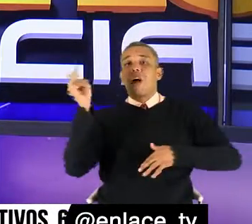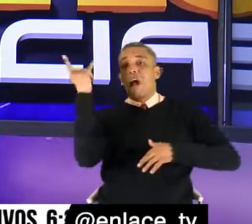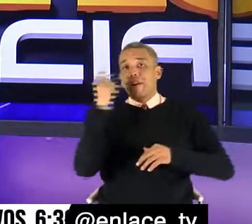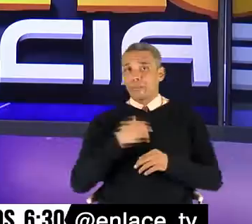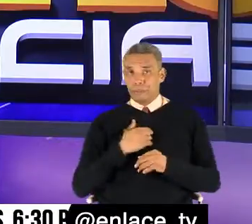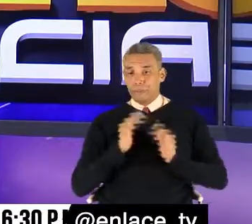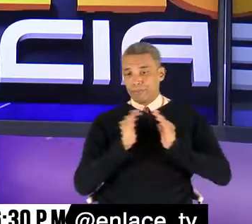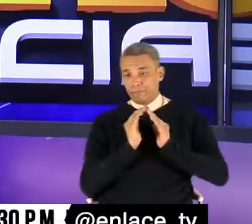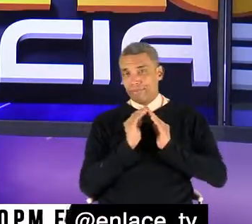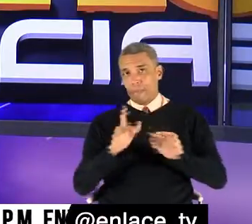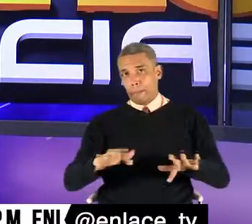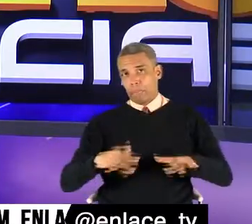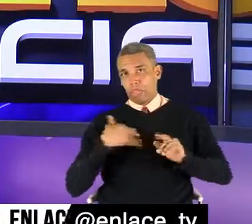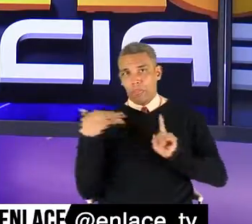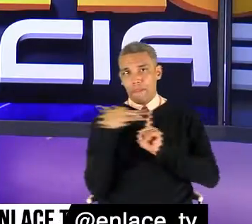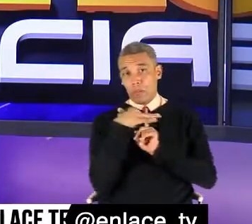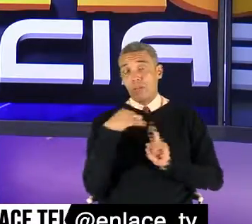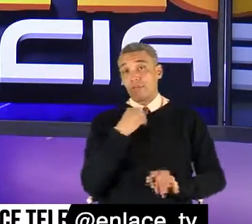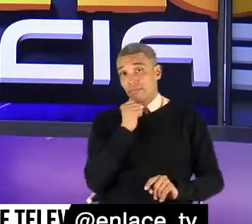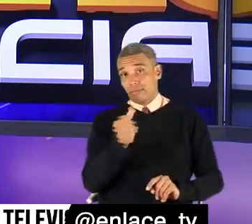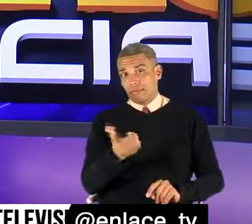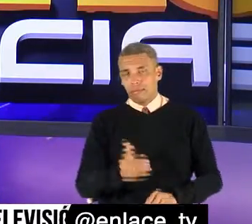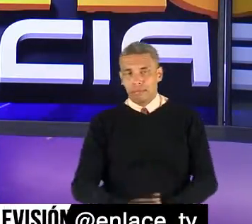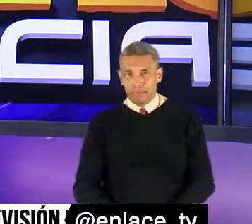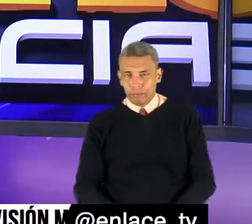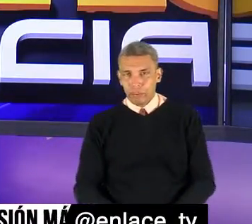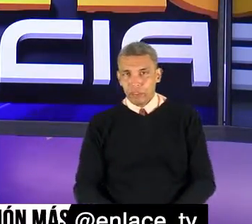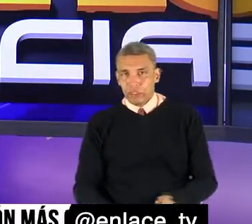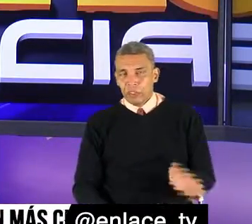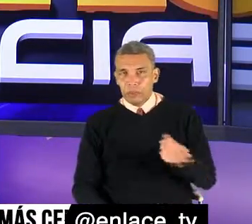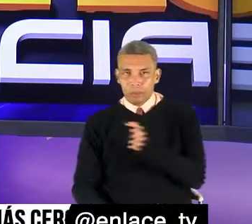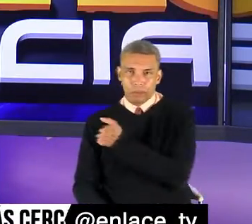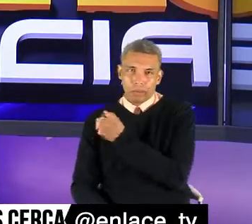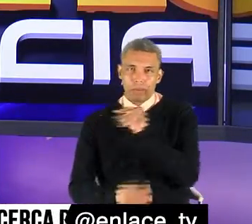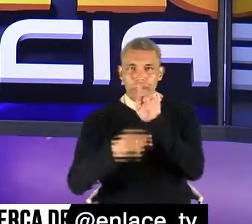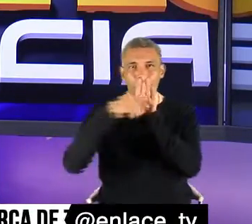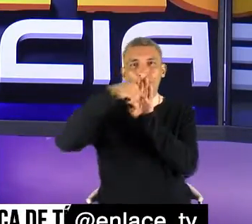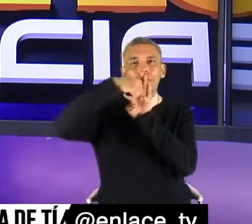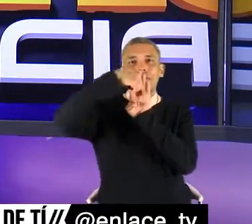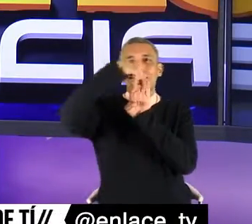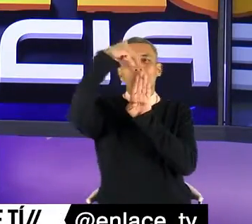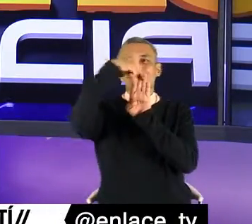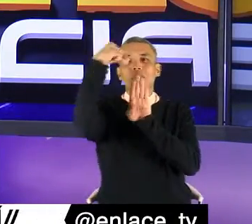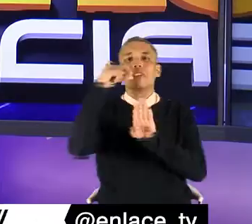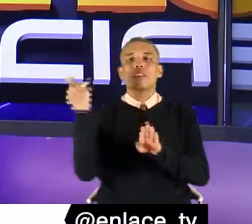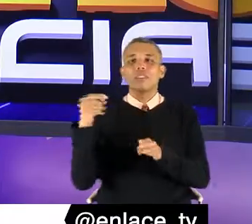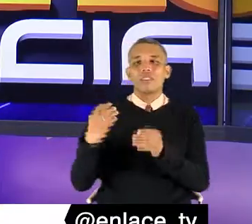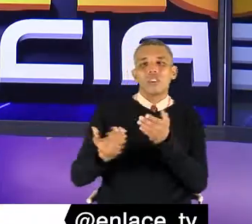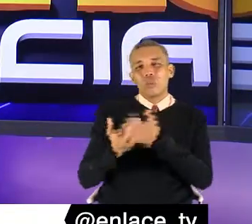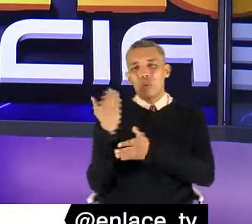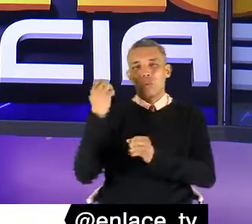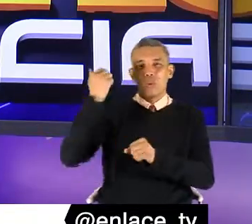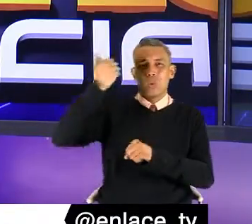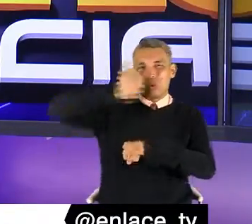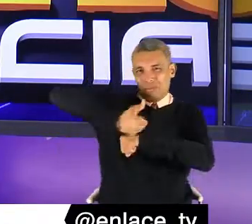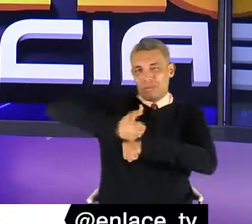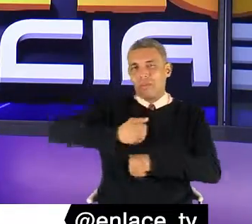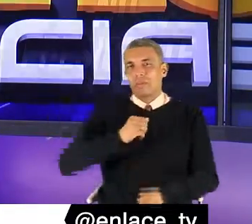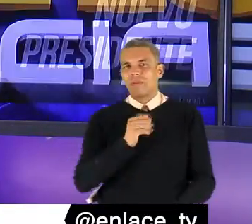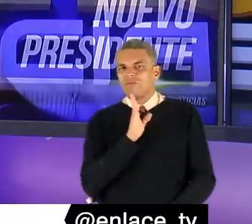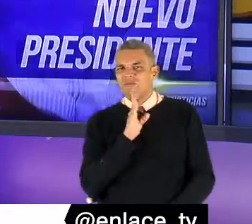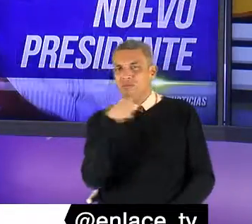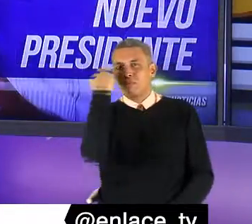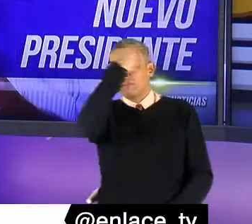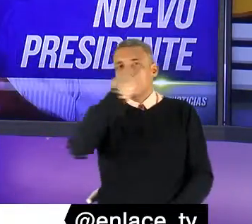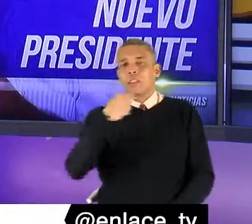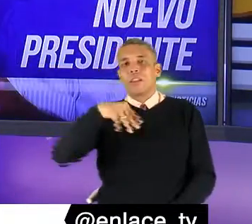El empresario Mauro Carvajal fue designado como nuevo presidente de la Cámara de Comercio de Barranca Bermeja. Anuncia que trabajará